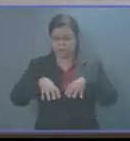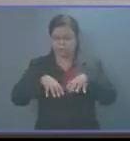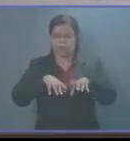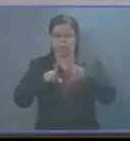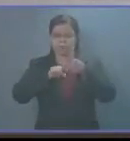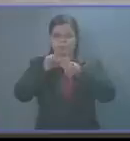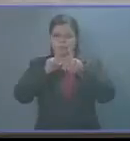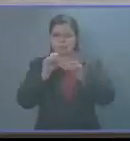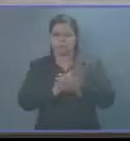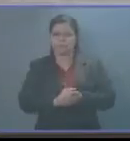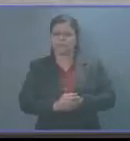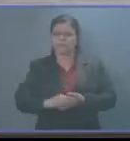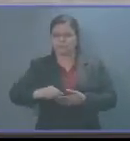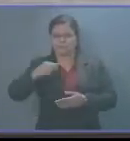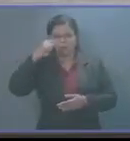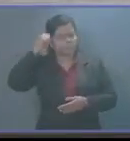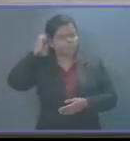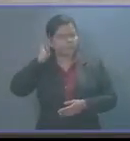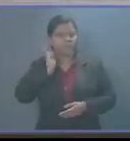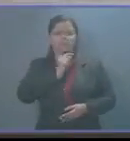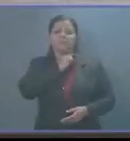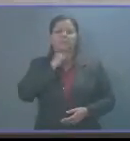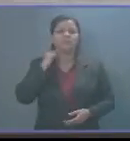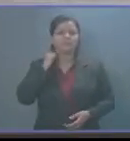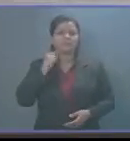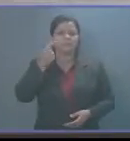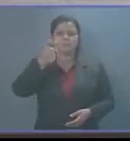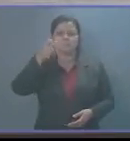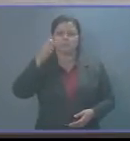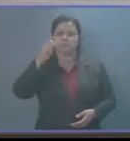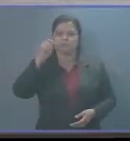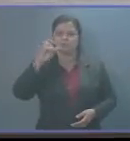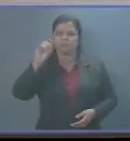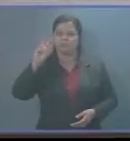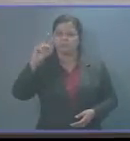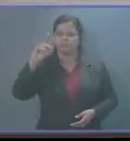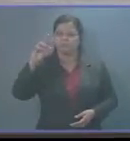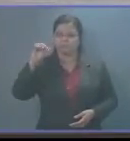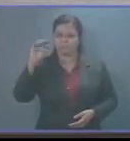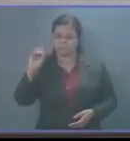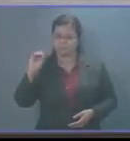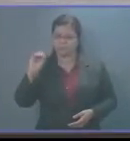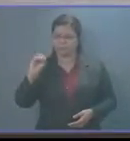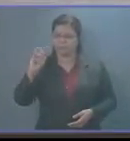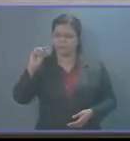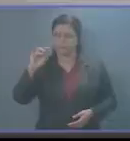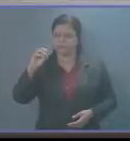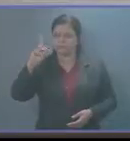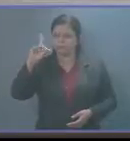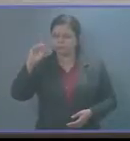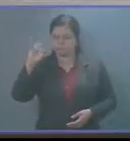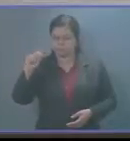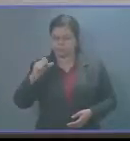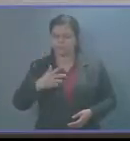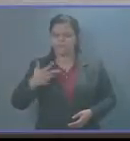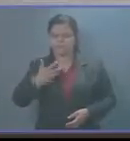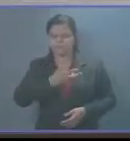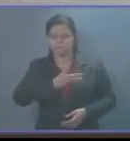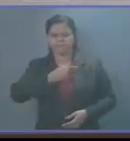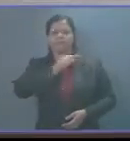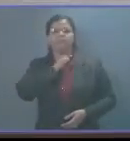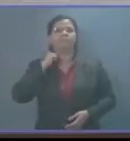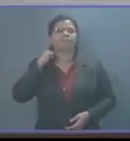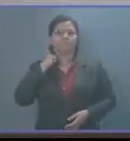Ana. Reverendísimo Padre Jerónimo Rodríguez Morales. Me voy a permitir decirle, nuestro querido